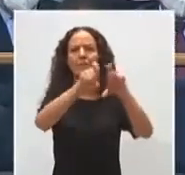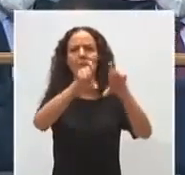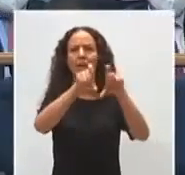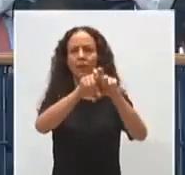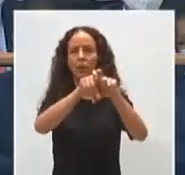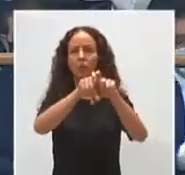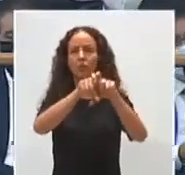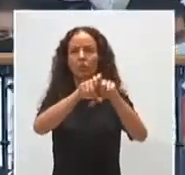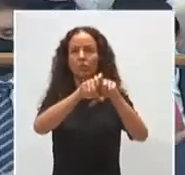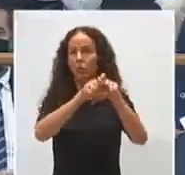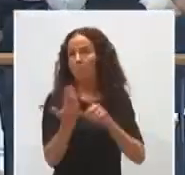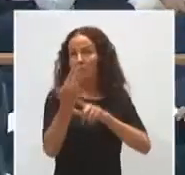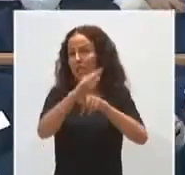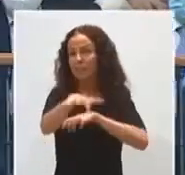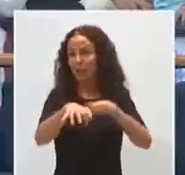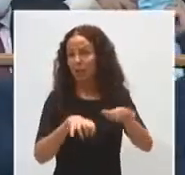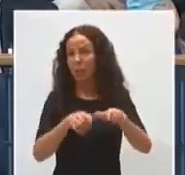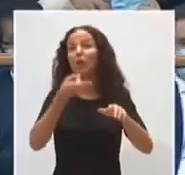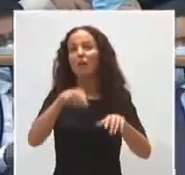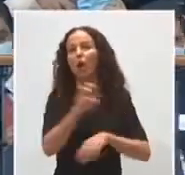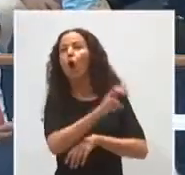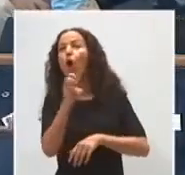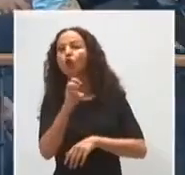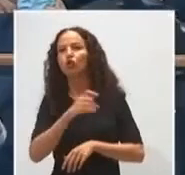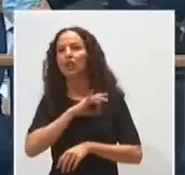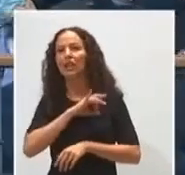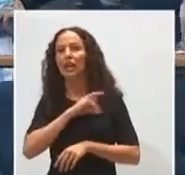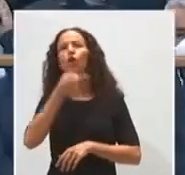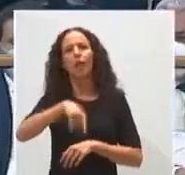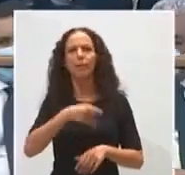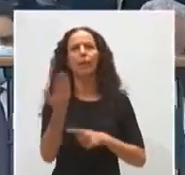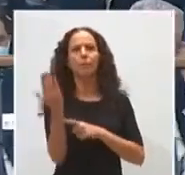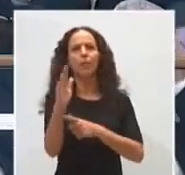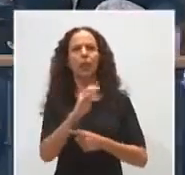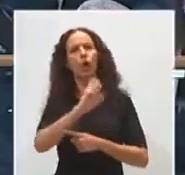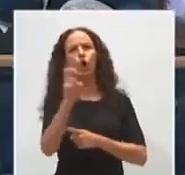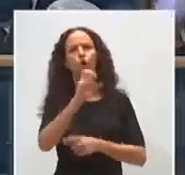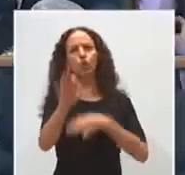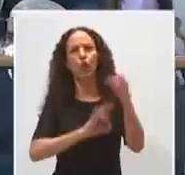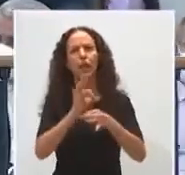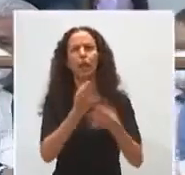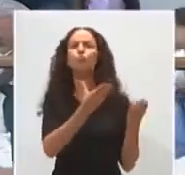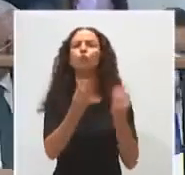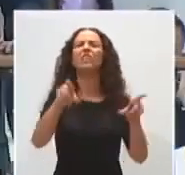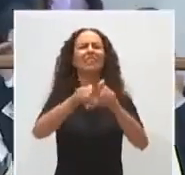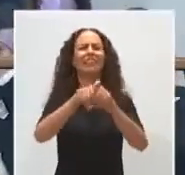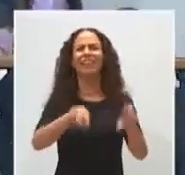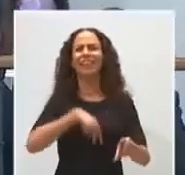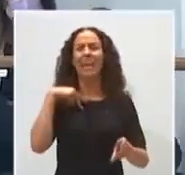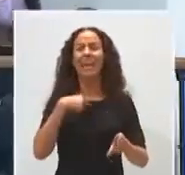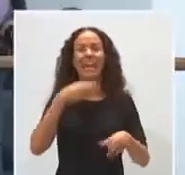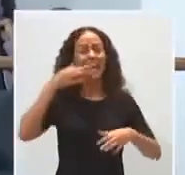pero realmente también de muchos otros sindicatos que representan otras organizaciones y de muchas entidades en realidad y un